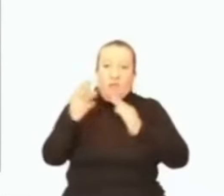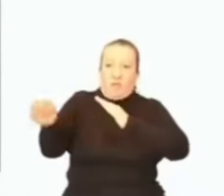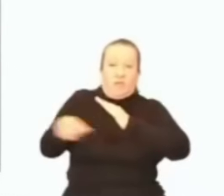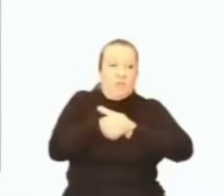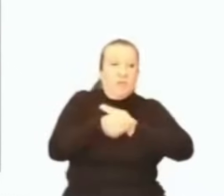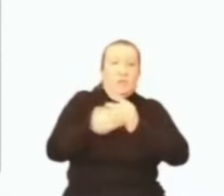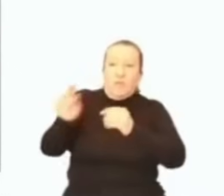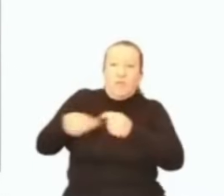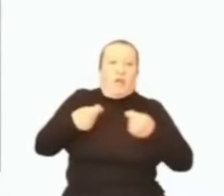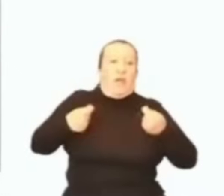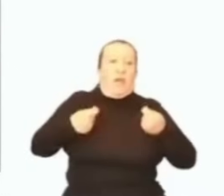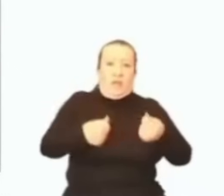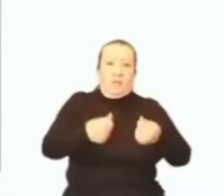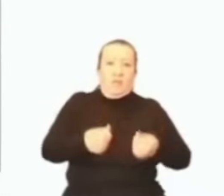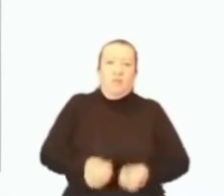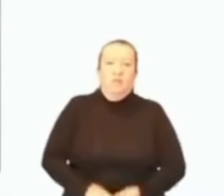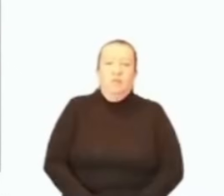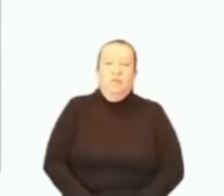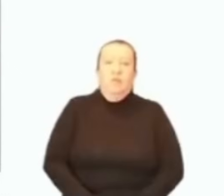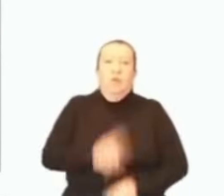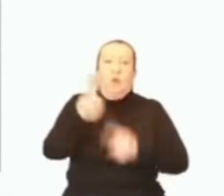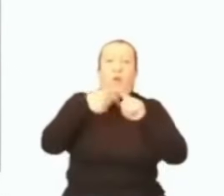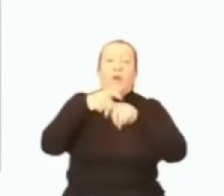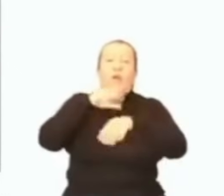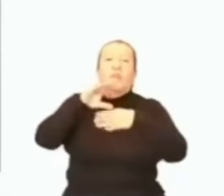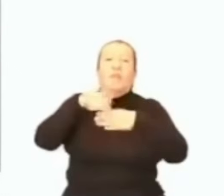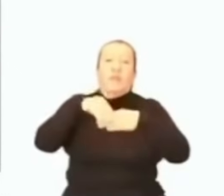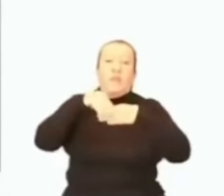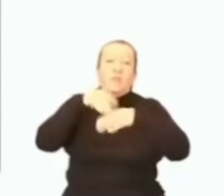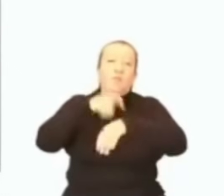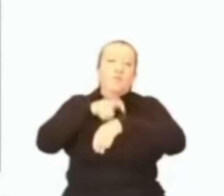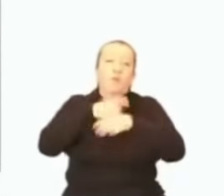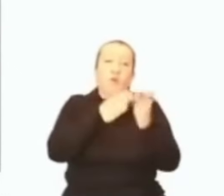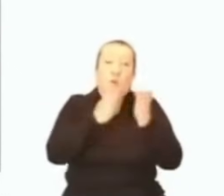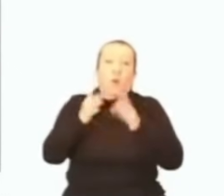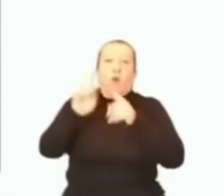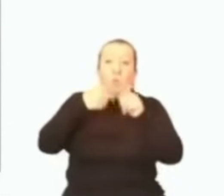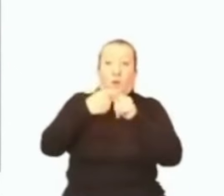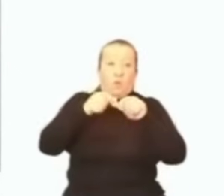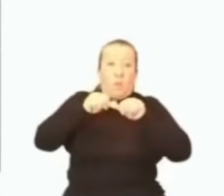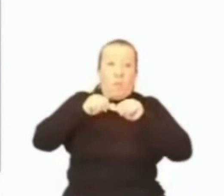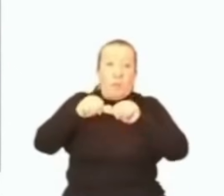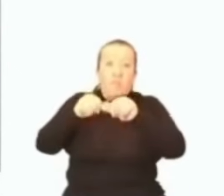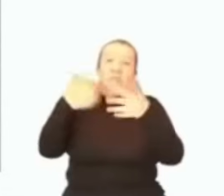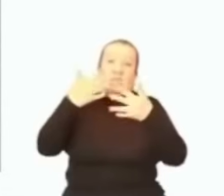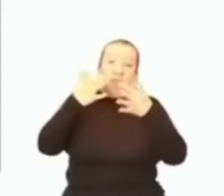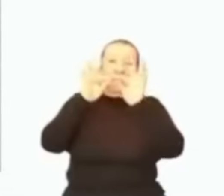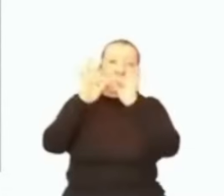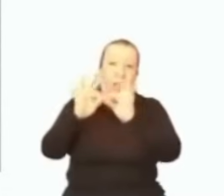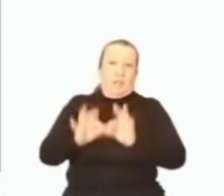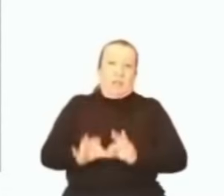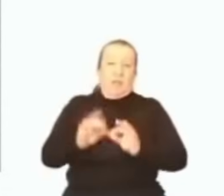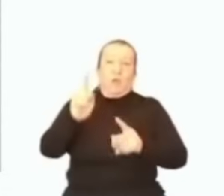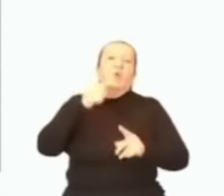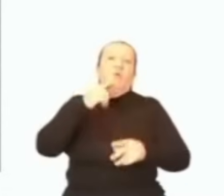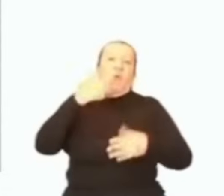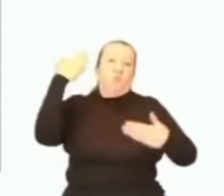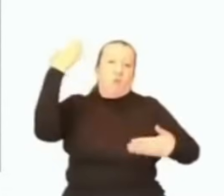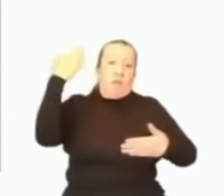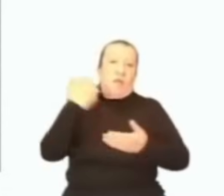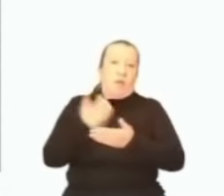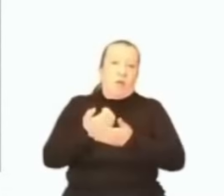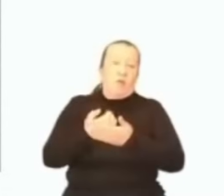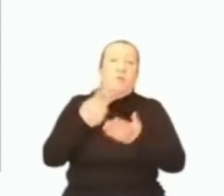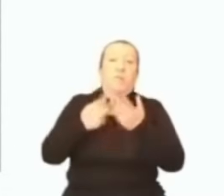se financia. Cuando tiene usted un problema, se financian, ¿verdad? Cuando es temporal el problema. Cuando es permanente, se ajustan. Ese es un principio de